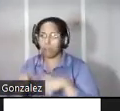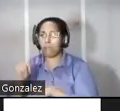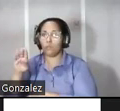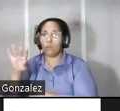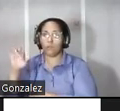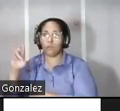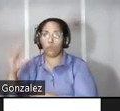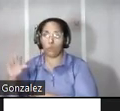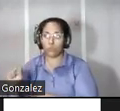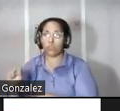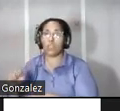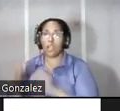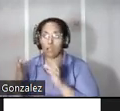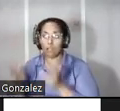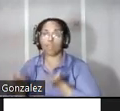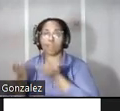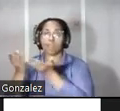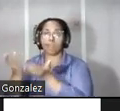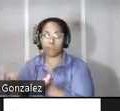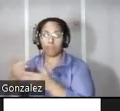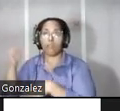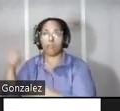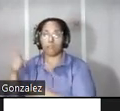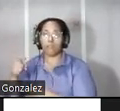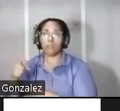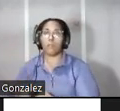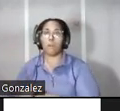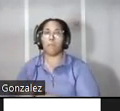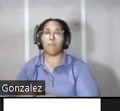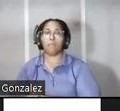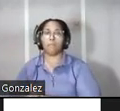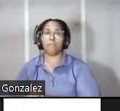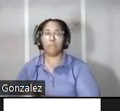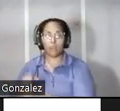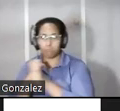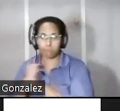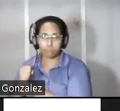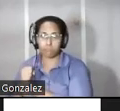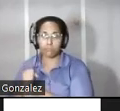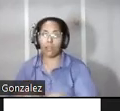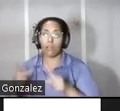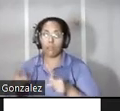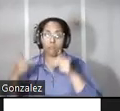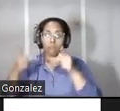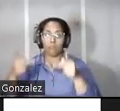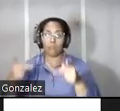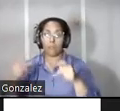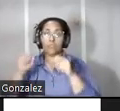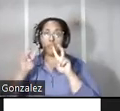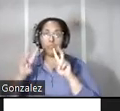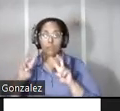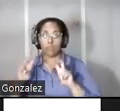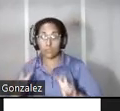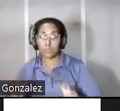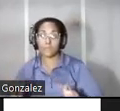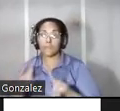y provea lo necesario para confrontarlo. Mi propuesta adicional, tras el análisis del complejo caso de